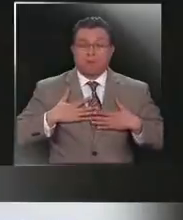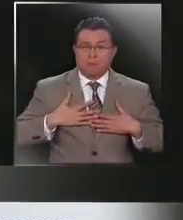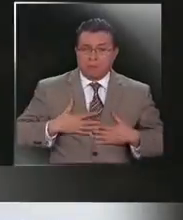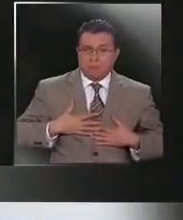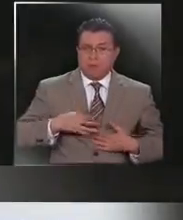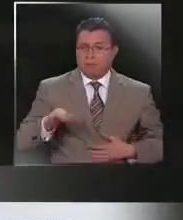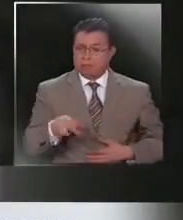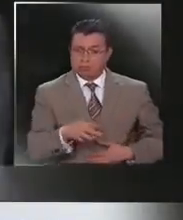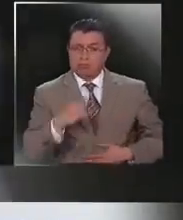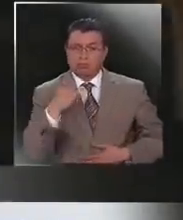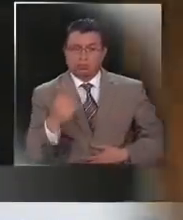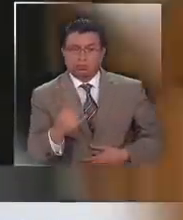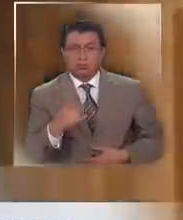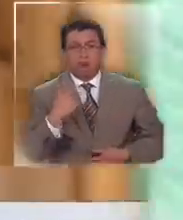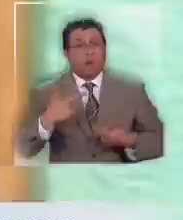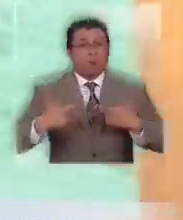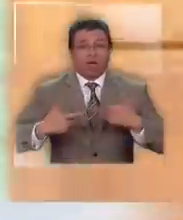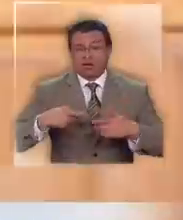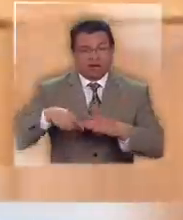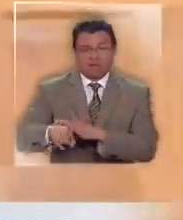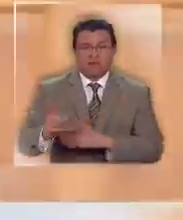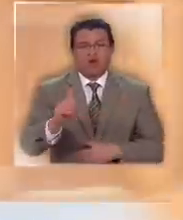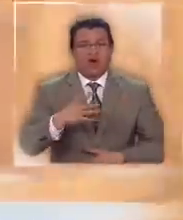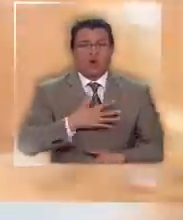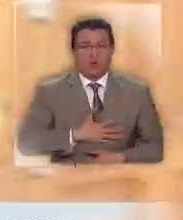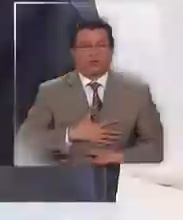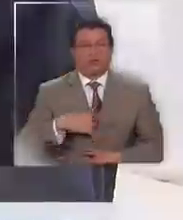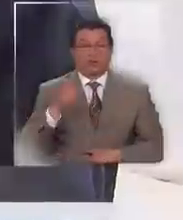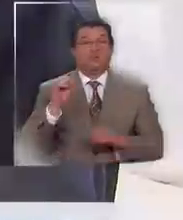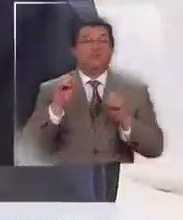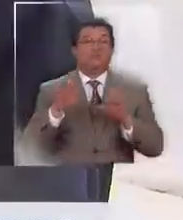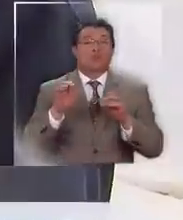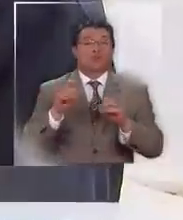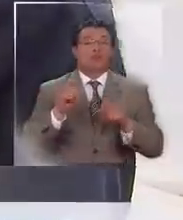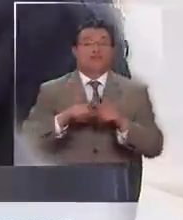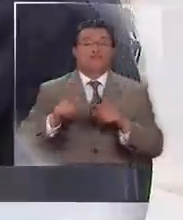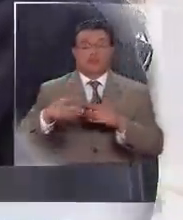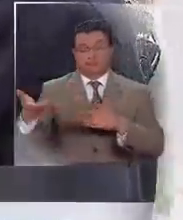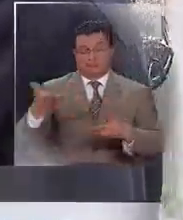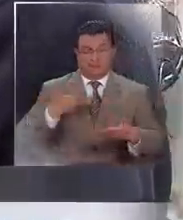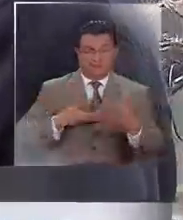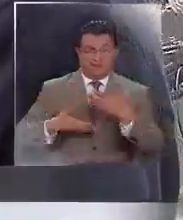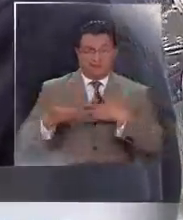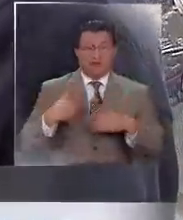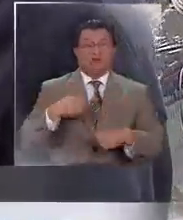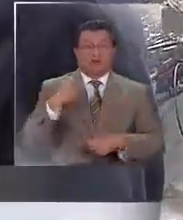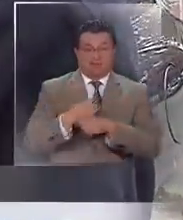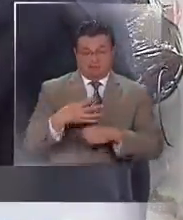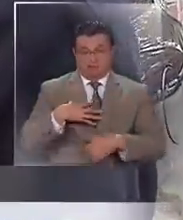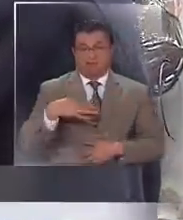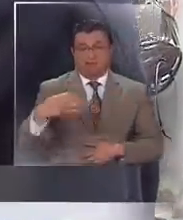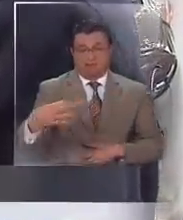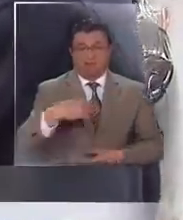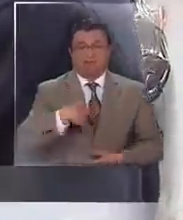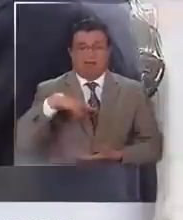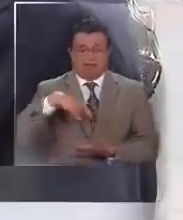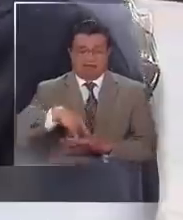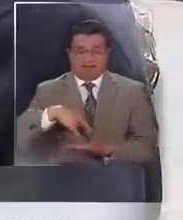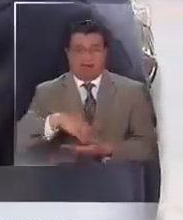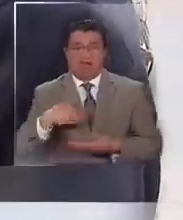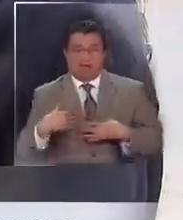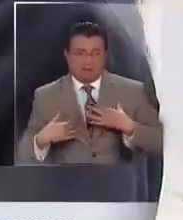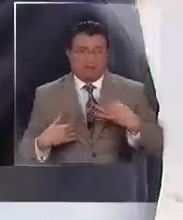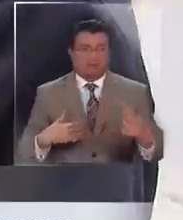sopesado, descarta carrera política. Yo en varias oportunidades he recibido ofertas para postular al Parlamento cuando se producen